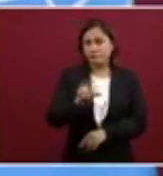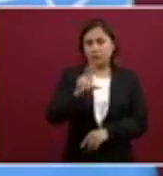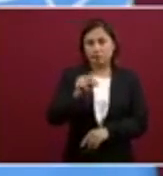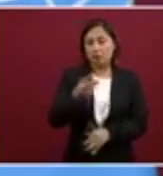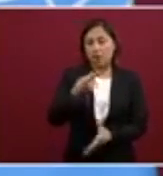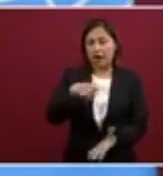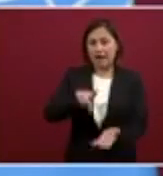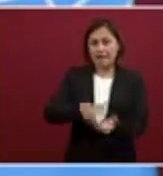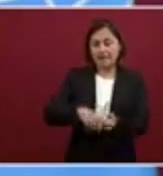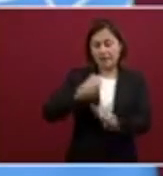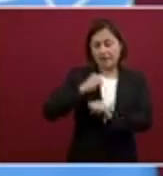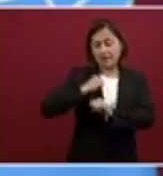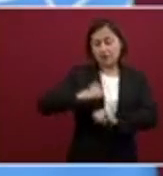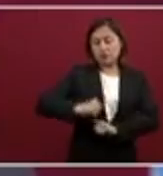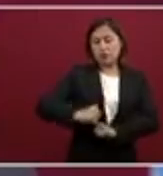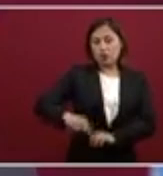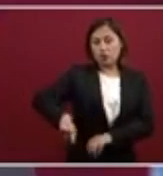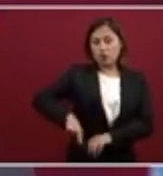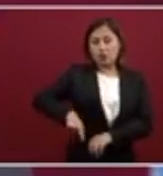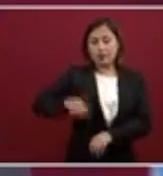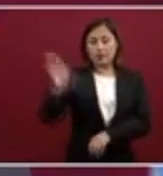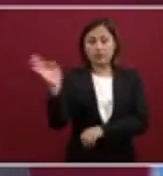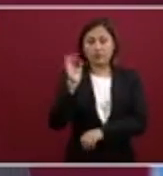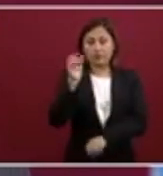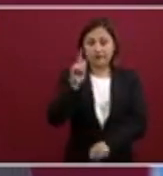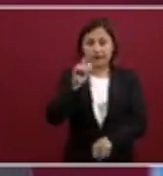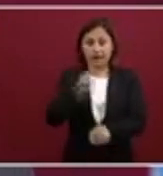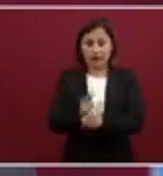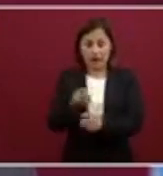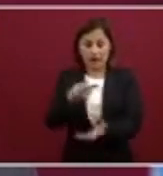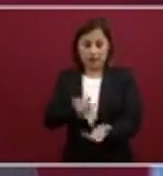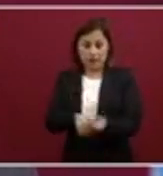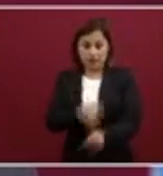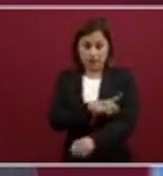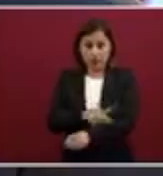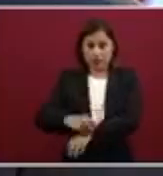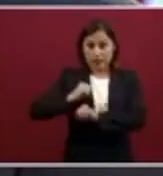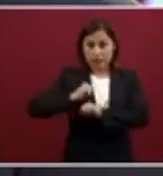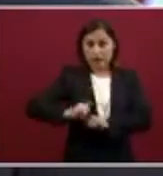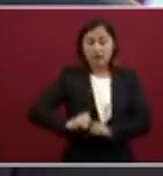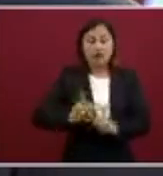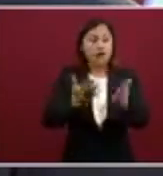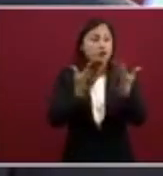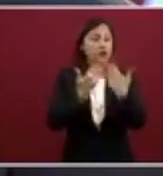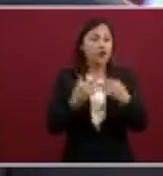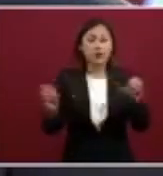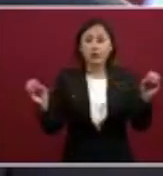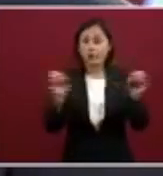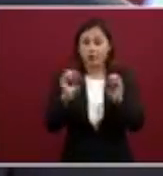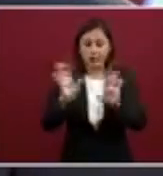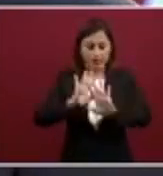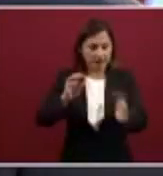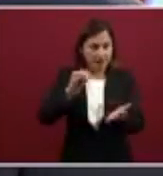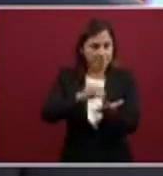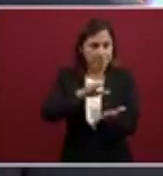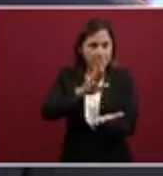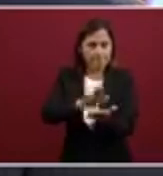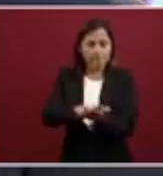federal, así de claro y categórico. No van a haber delegados.